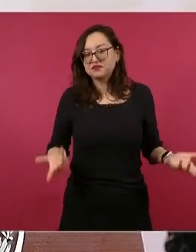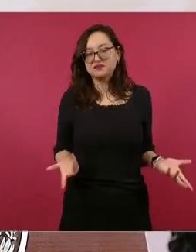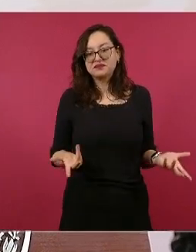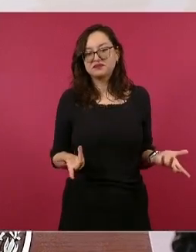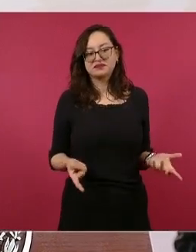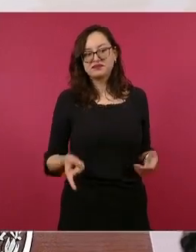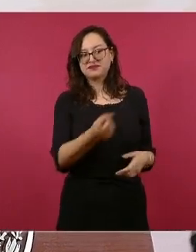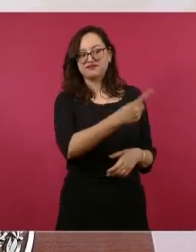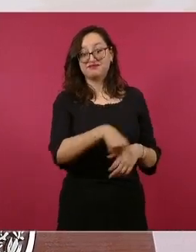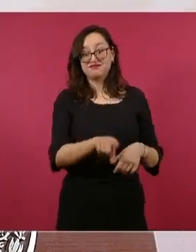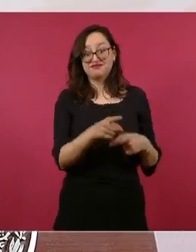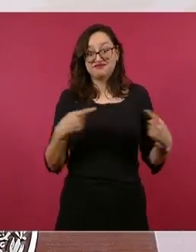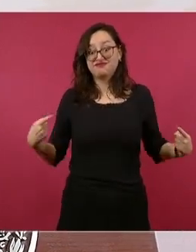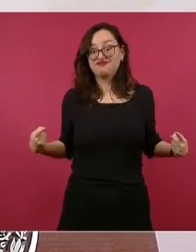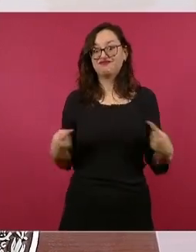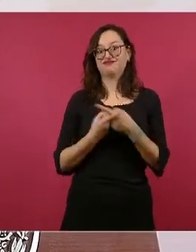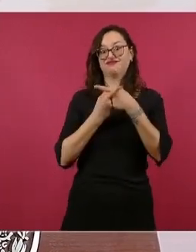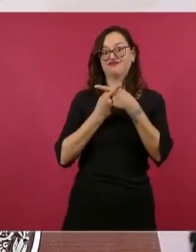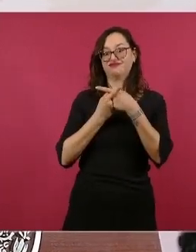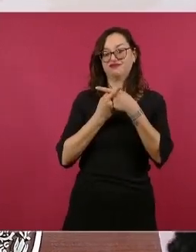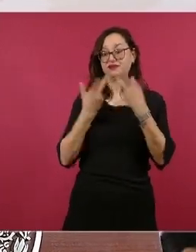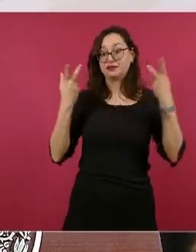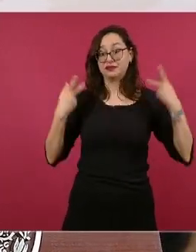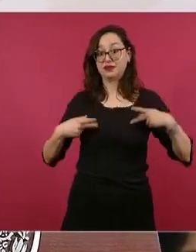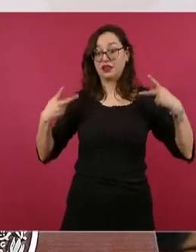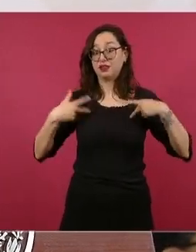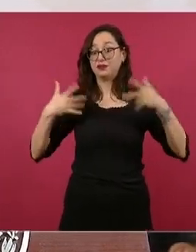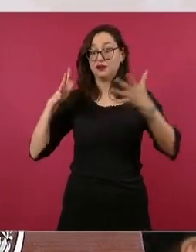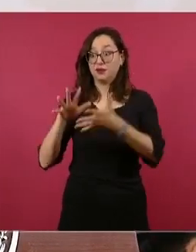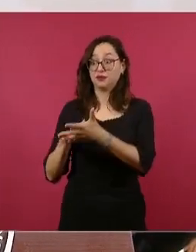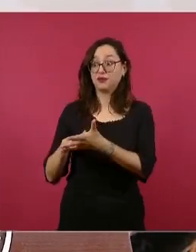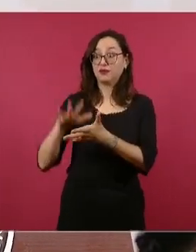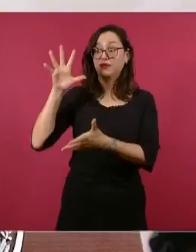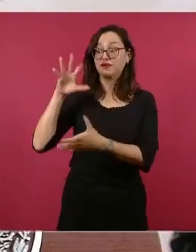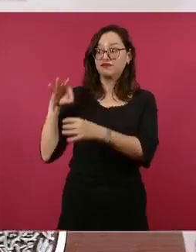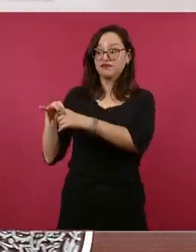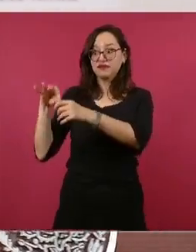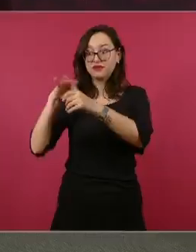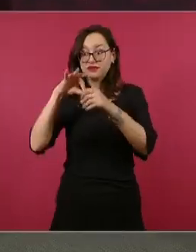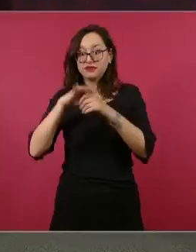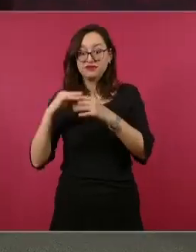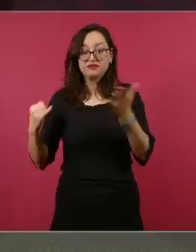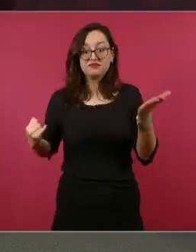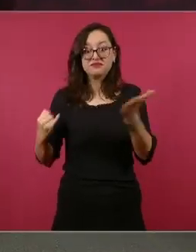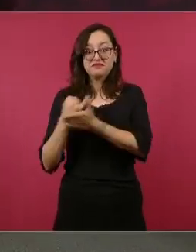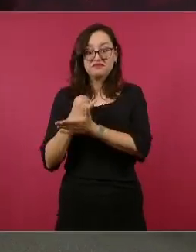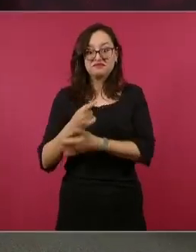contrarios a la voluntad del pueblo